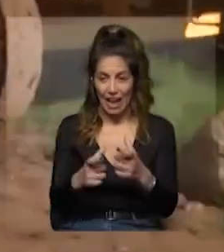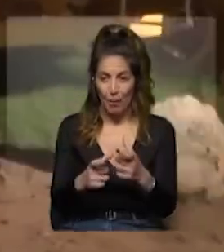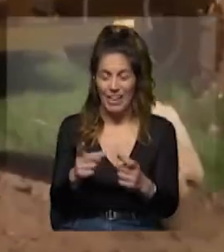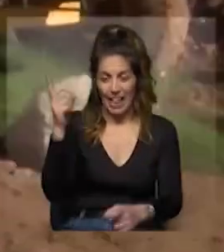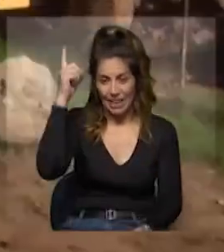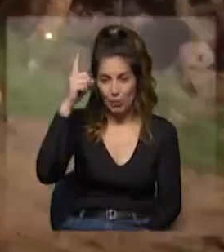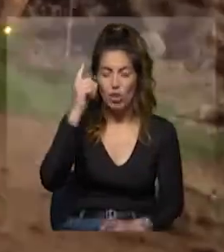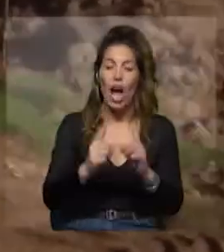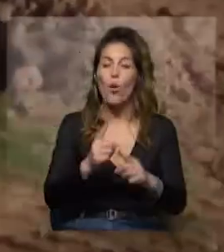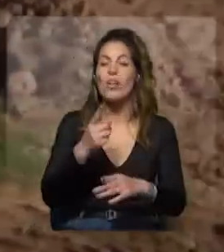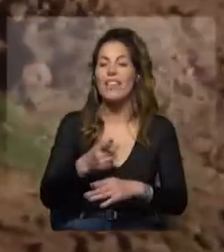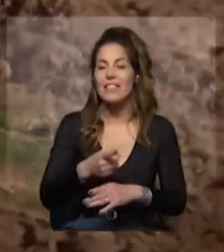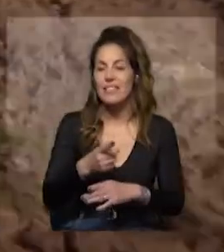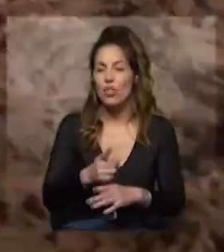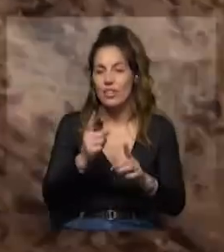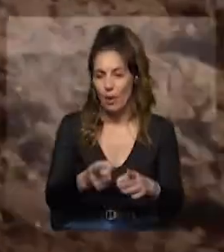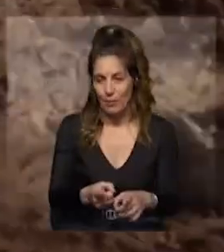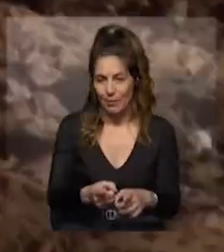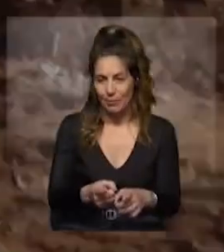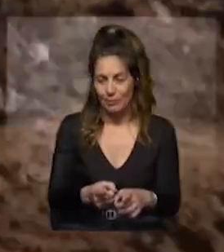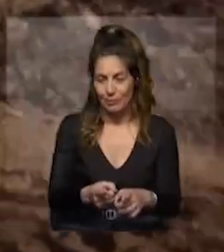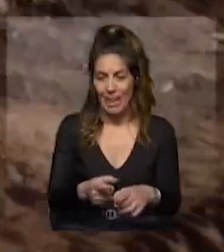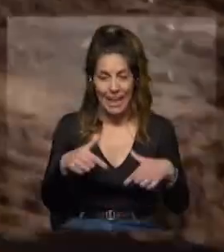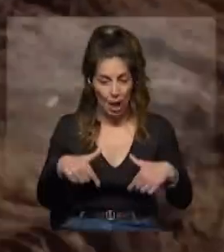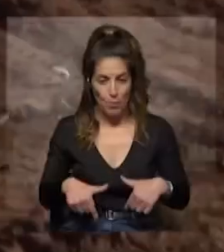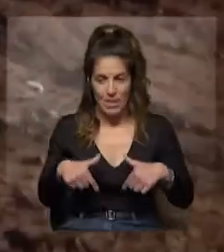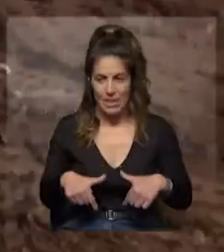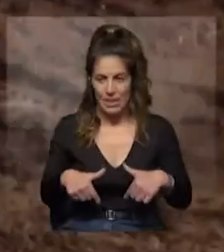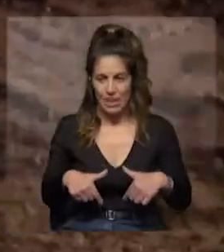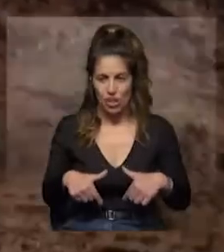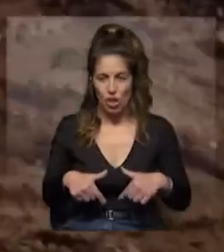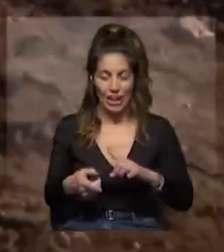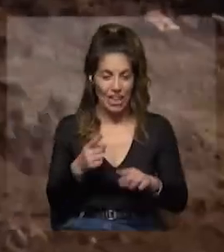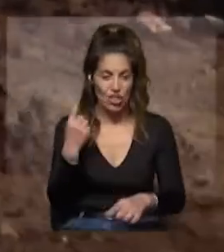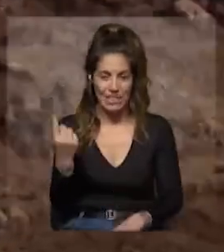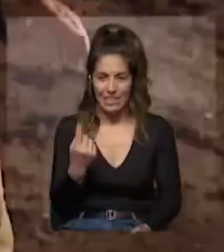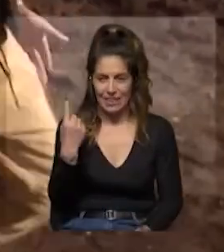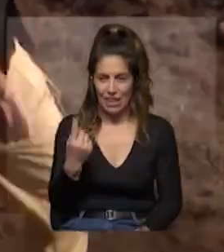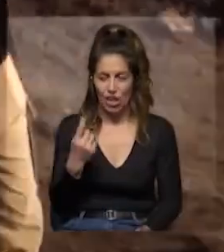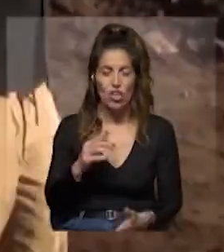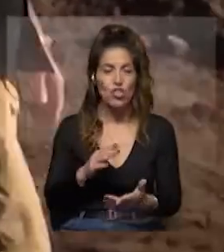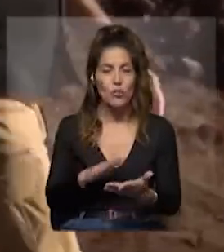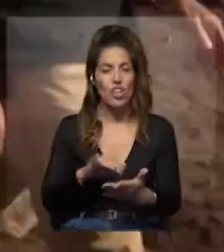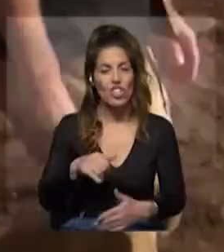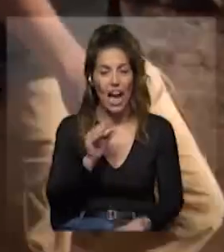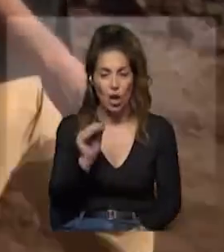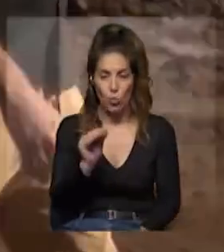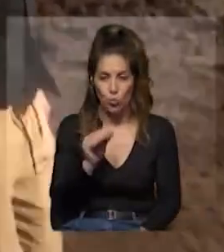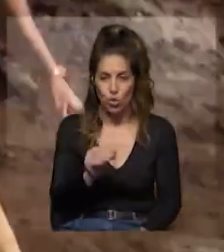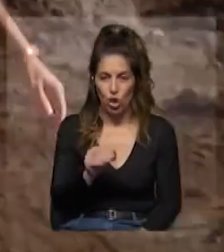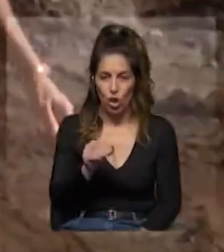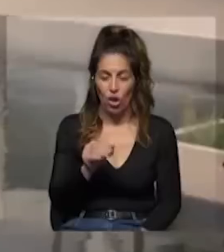algunas decisiones que que el Ministerio de relaciones exteriores sobre todo ya anunció en la